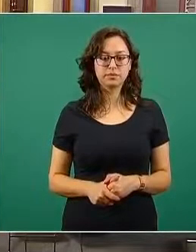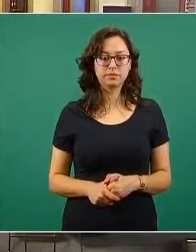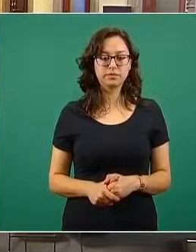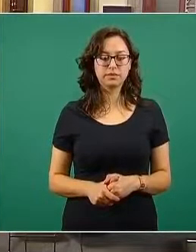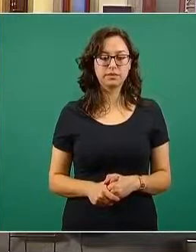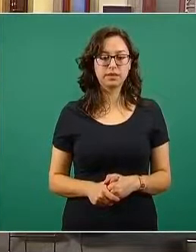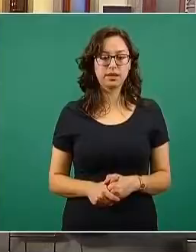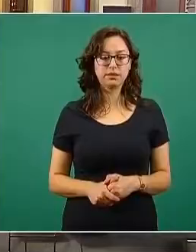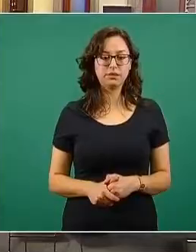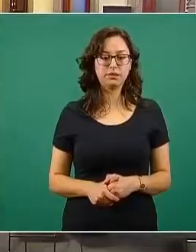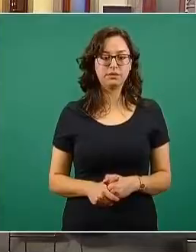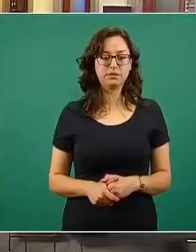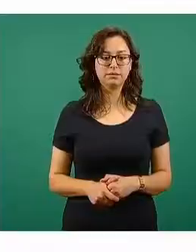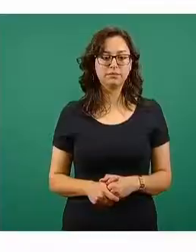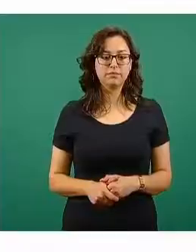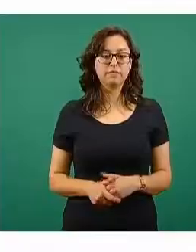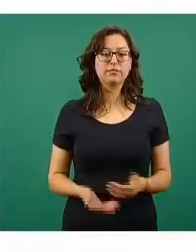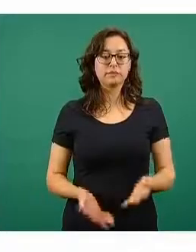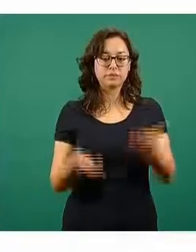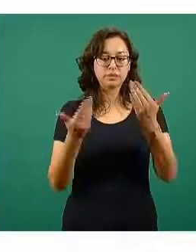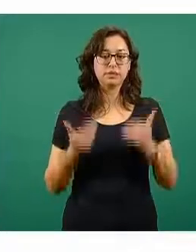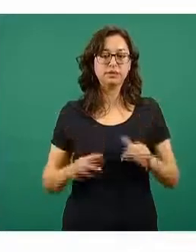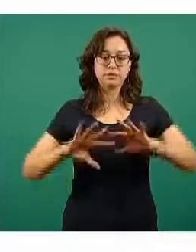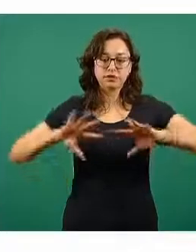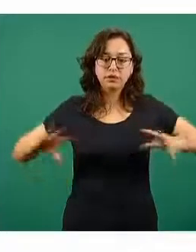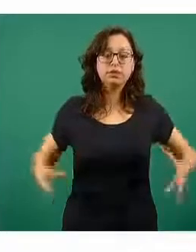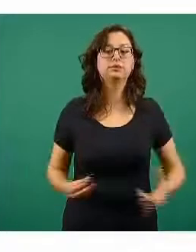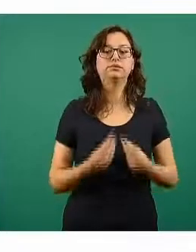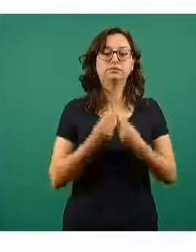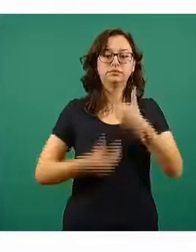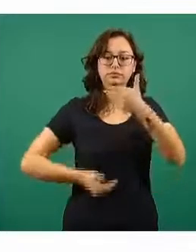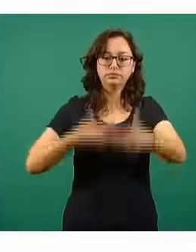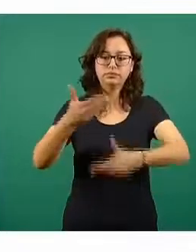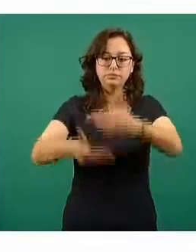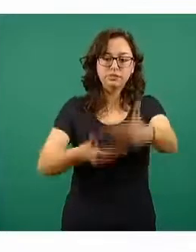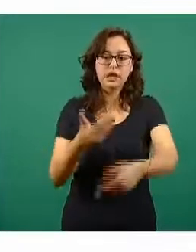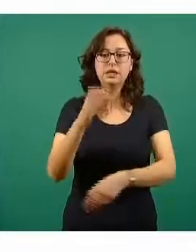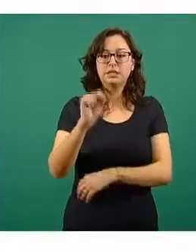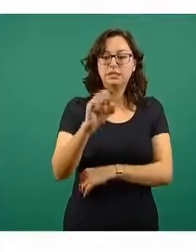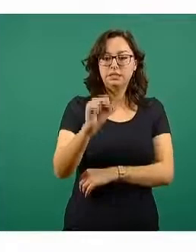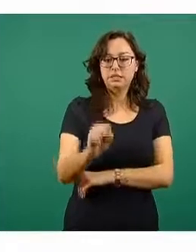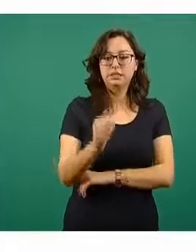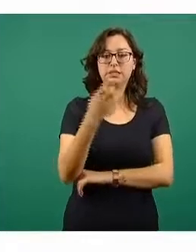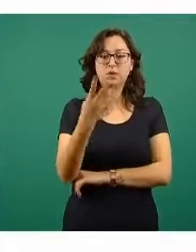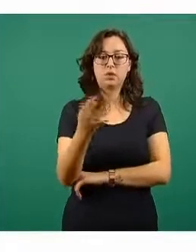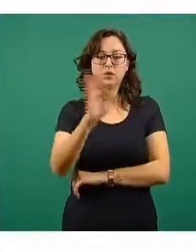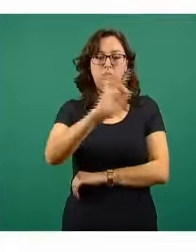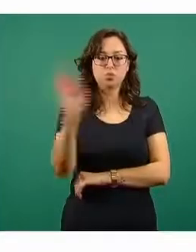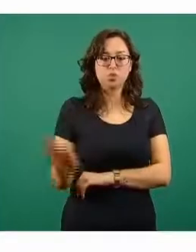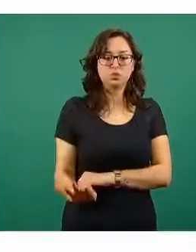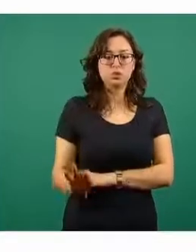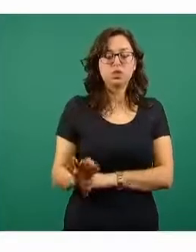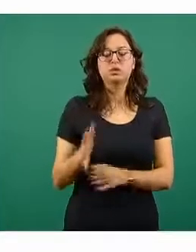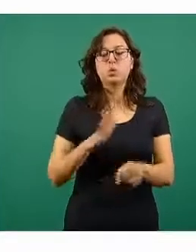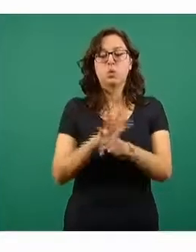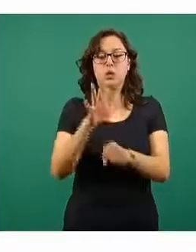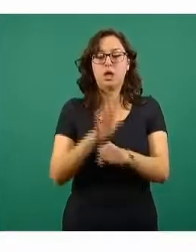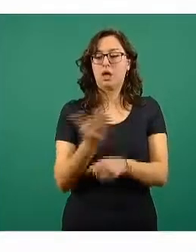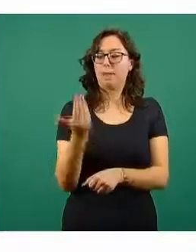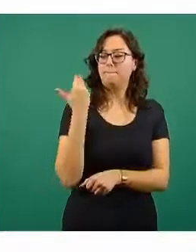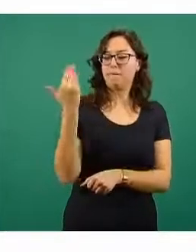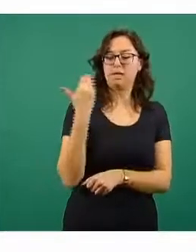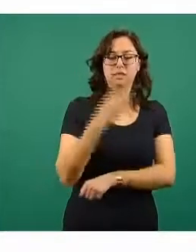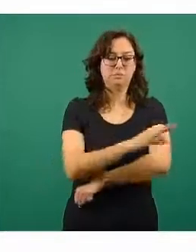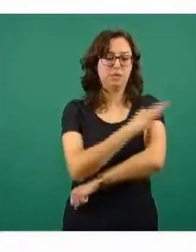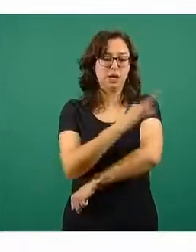Asimismo, tenemos que la totalidad del avance es 64% respecto a el paquete de vacunación más